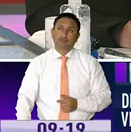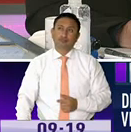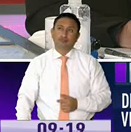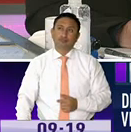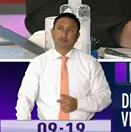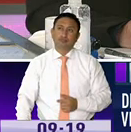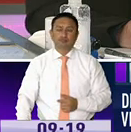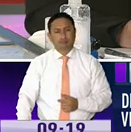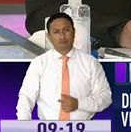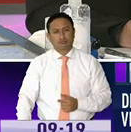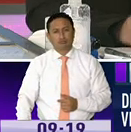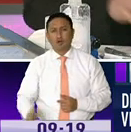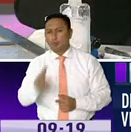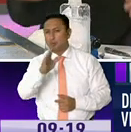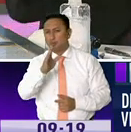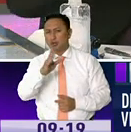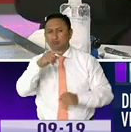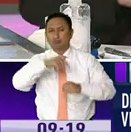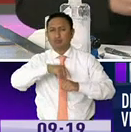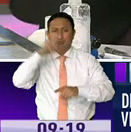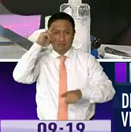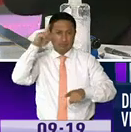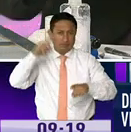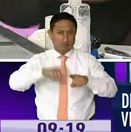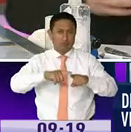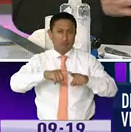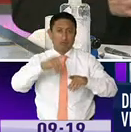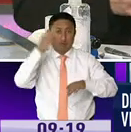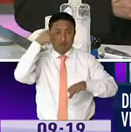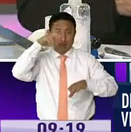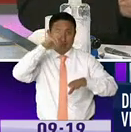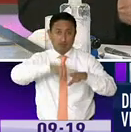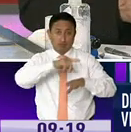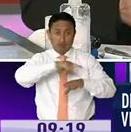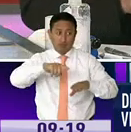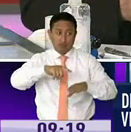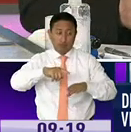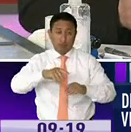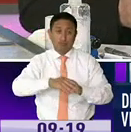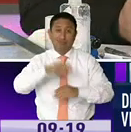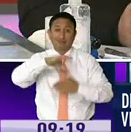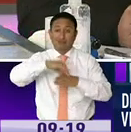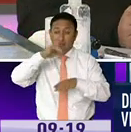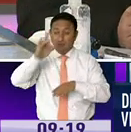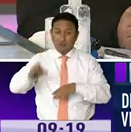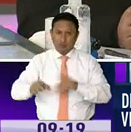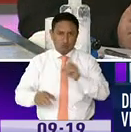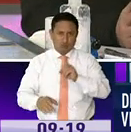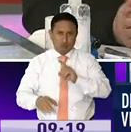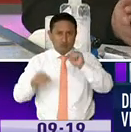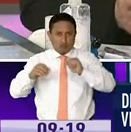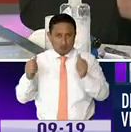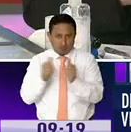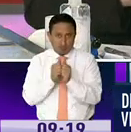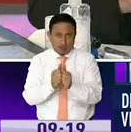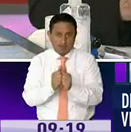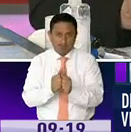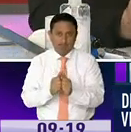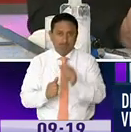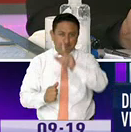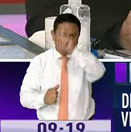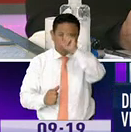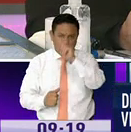queda. O sea, se ha establecido con la Policía Nacional un movimiento para que la ciudad no esté desprotegida. Señor